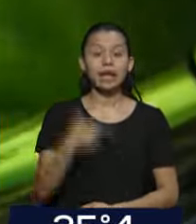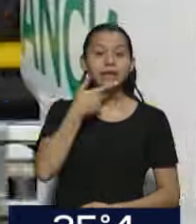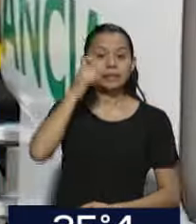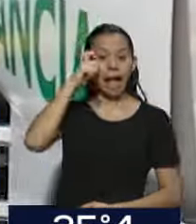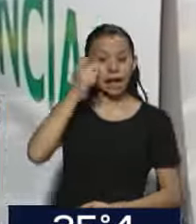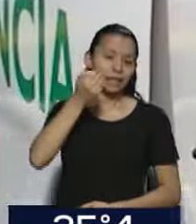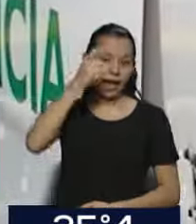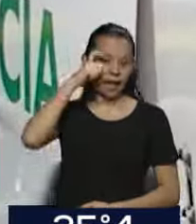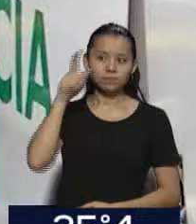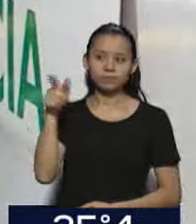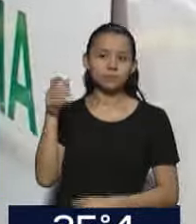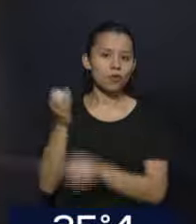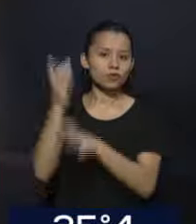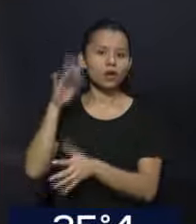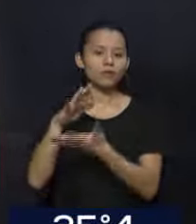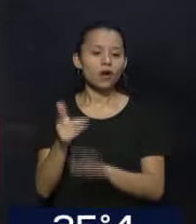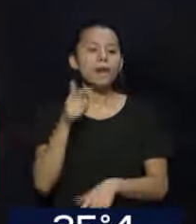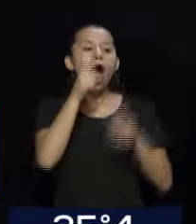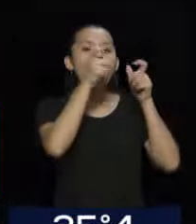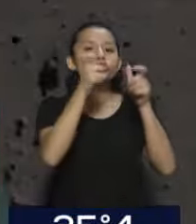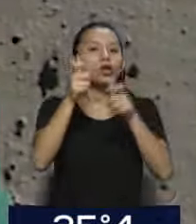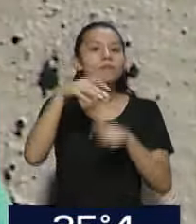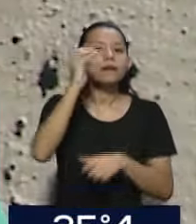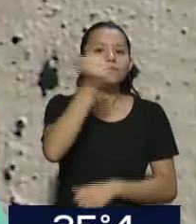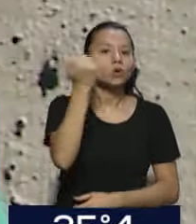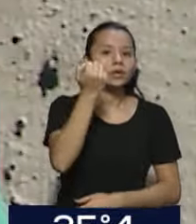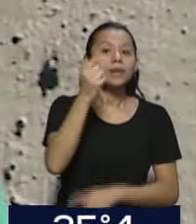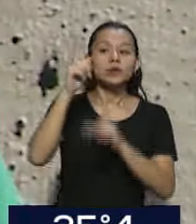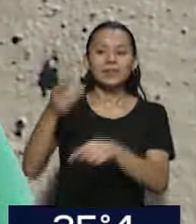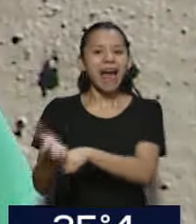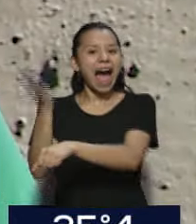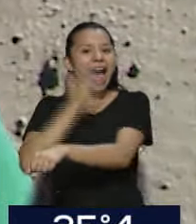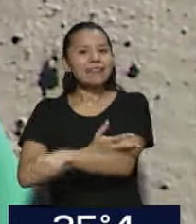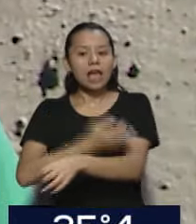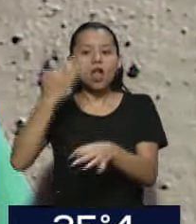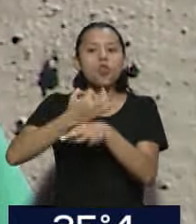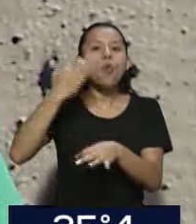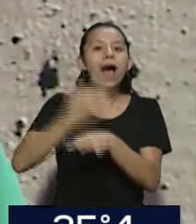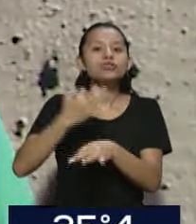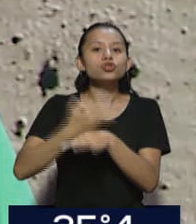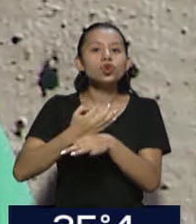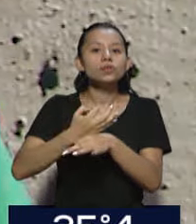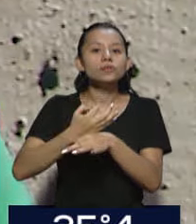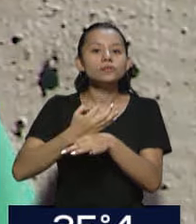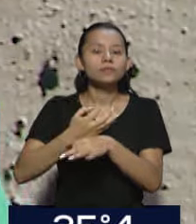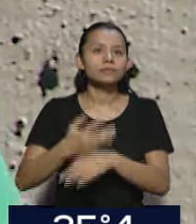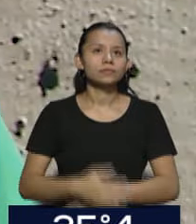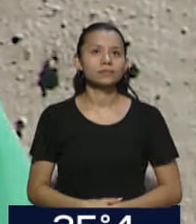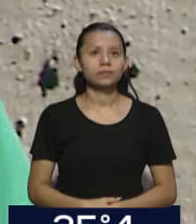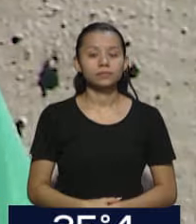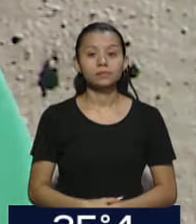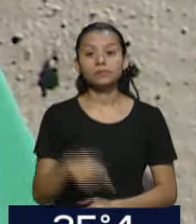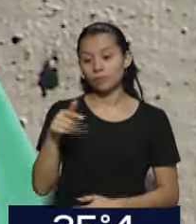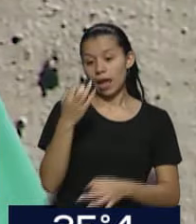las sanciones, pero antes la educación vial. La formación desde la escuela, por ejemplo, que recién ahora se